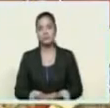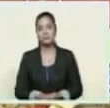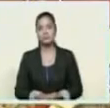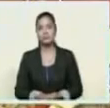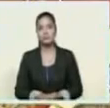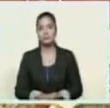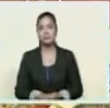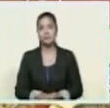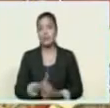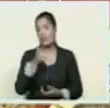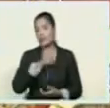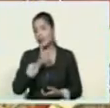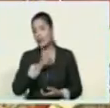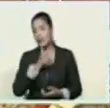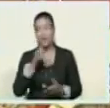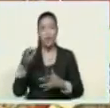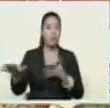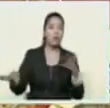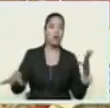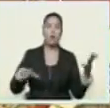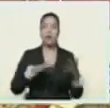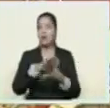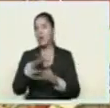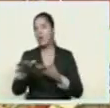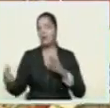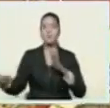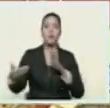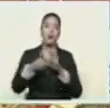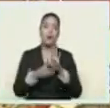y pasar las tormentas el huracán